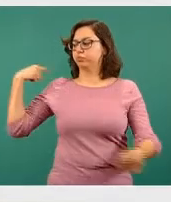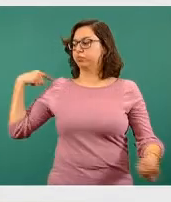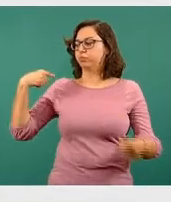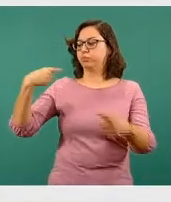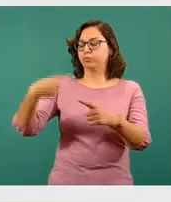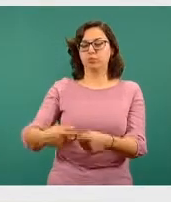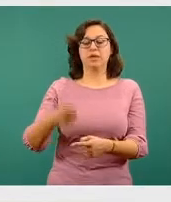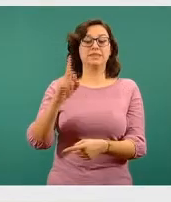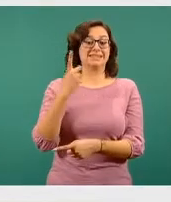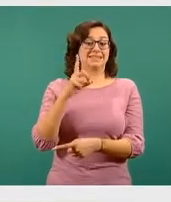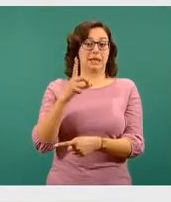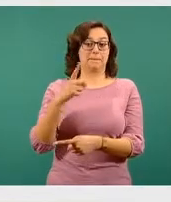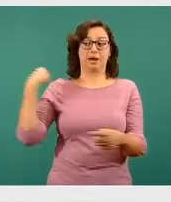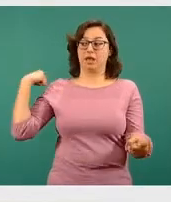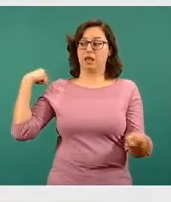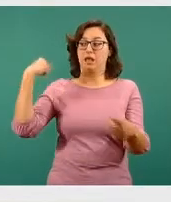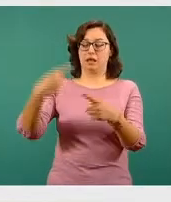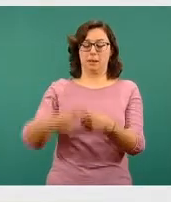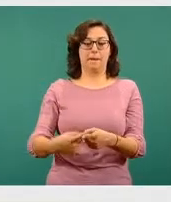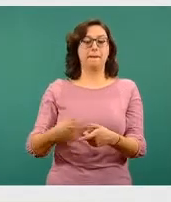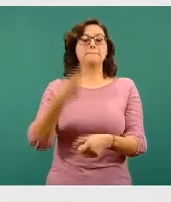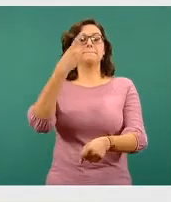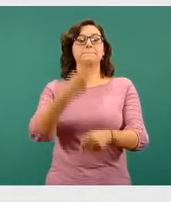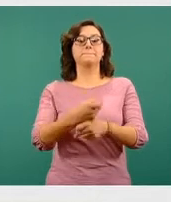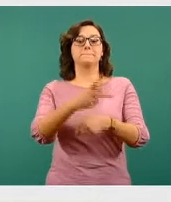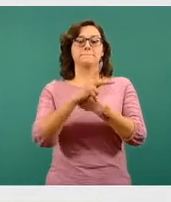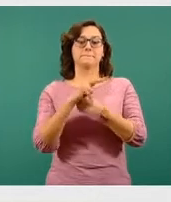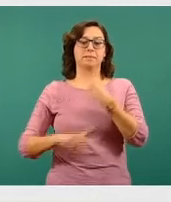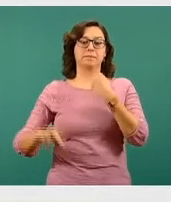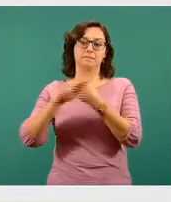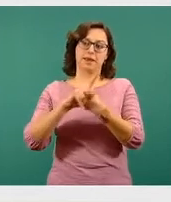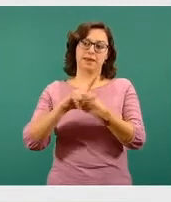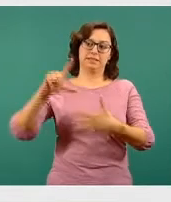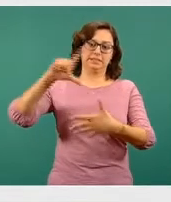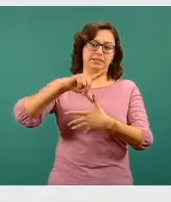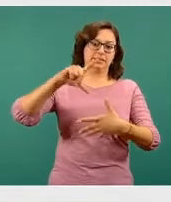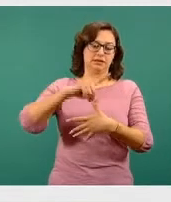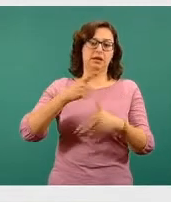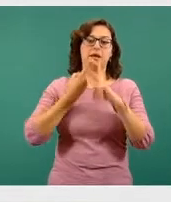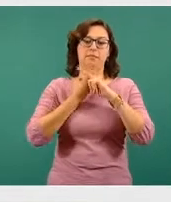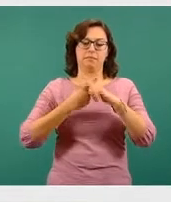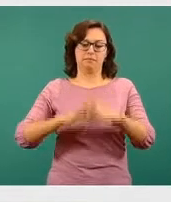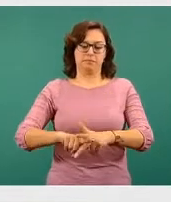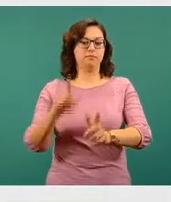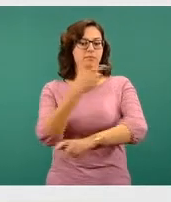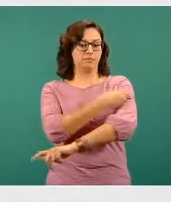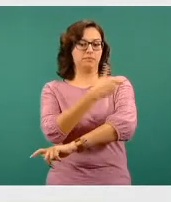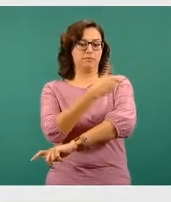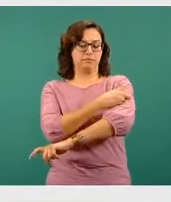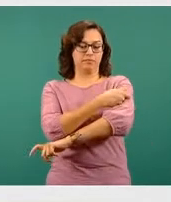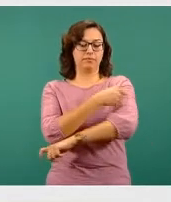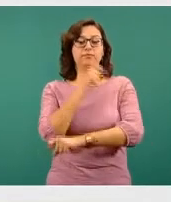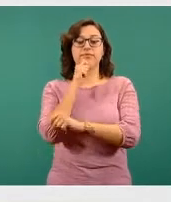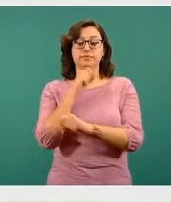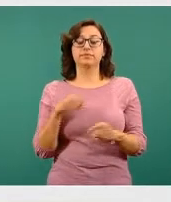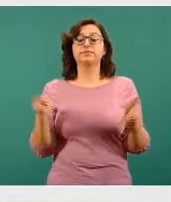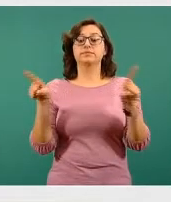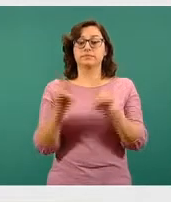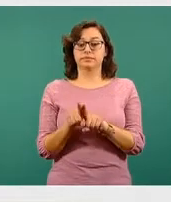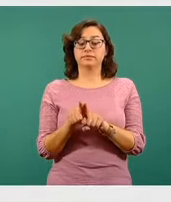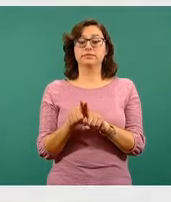vacunación en México, siendo el primer país de América Latina que arrancó su programa de vacunación. En este momento, también eso lo comentaremos